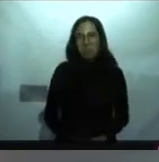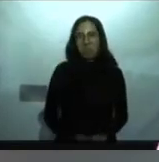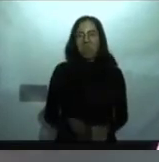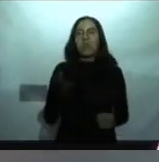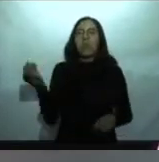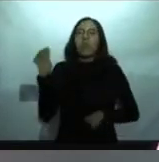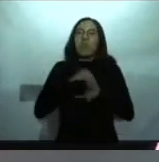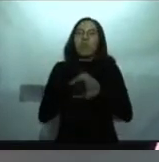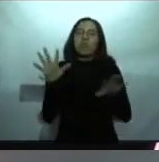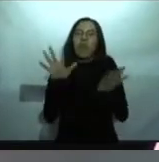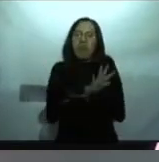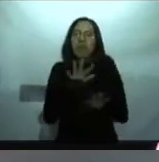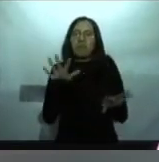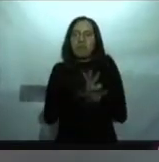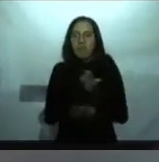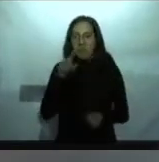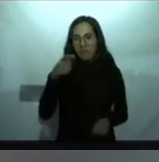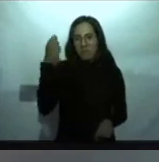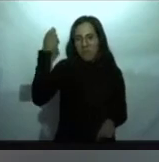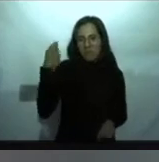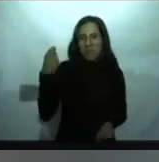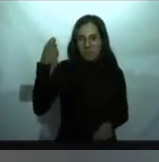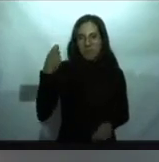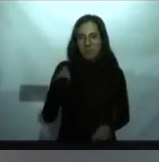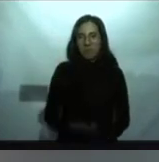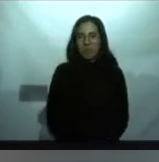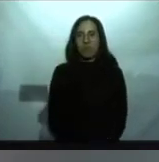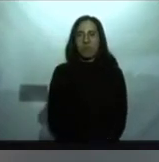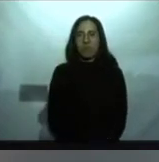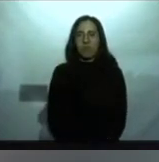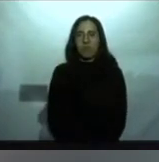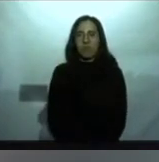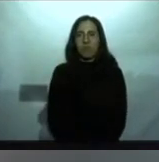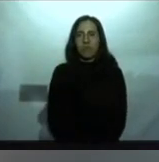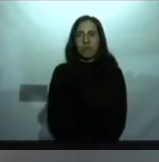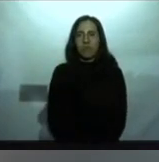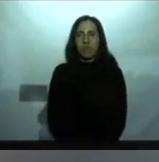modificaron el régimen de pensiones. Pues la propuesta es